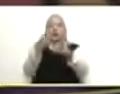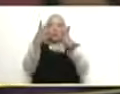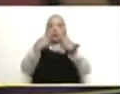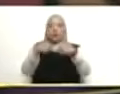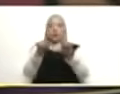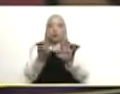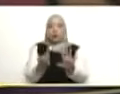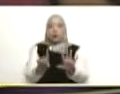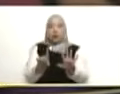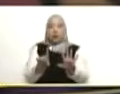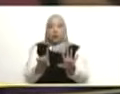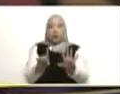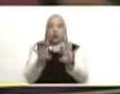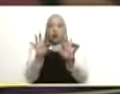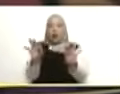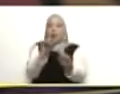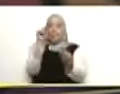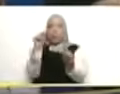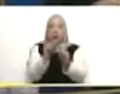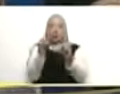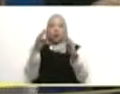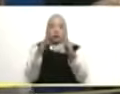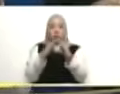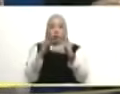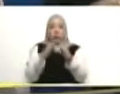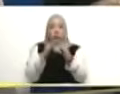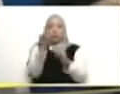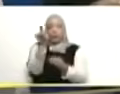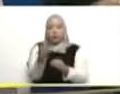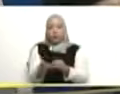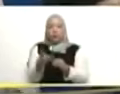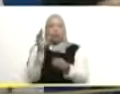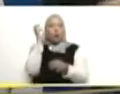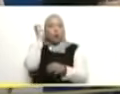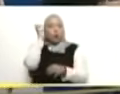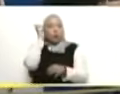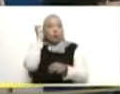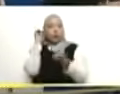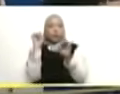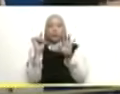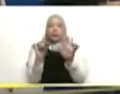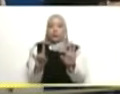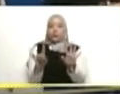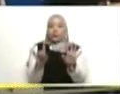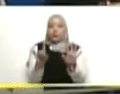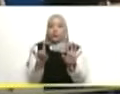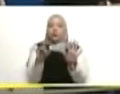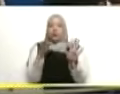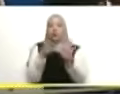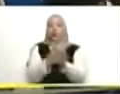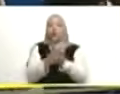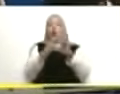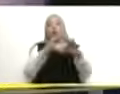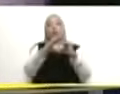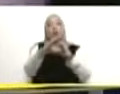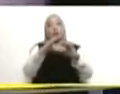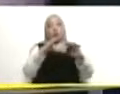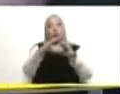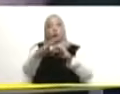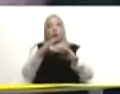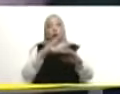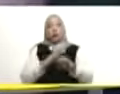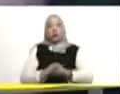6, especialidad de la casa, Génesis. Vértice número 6, vamos a comunicar.